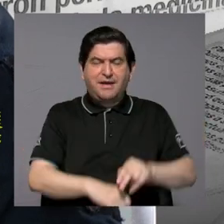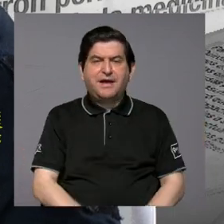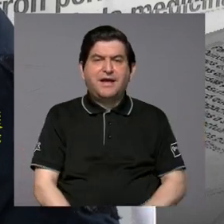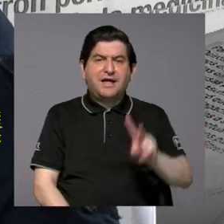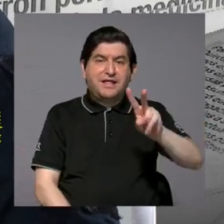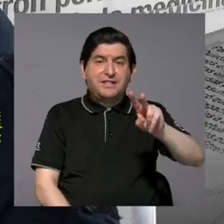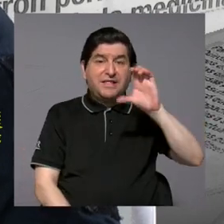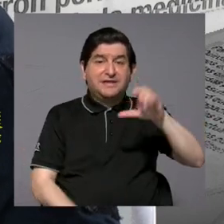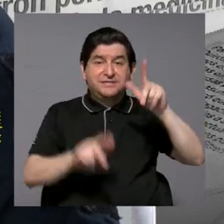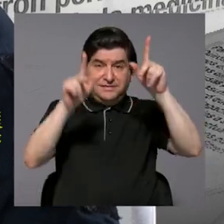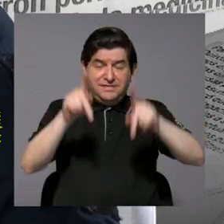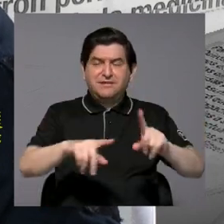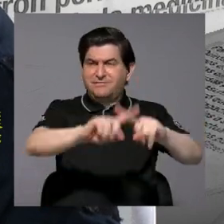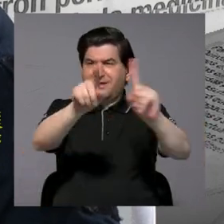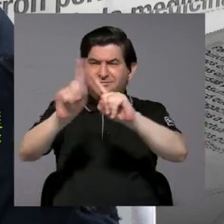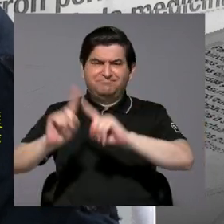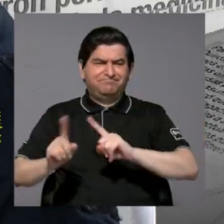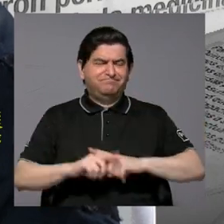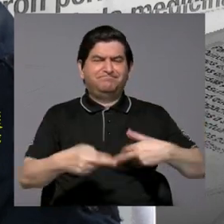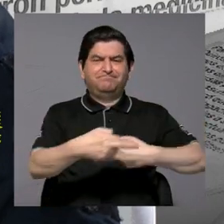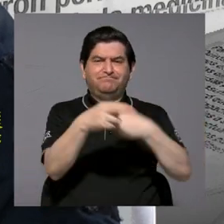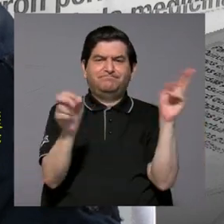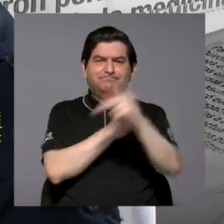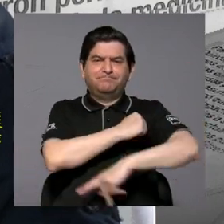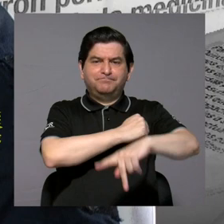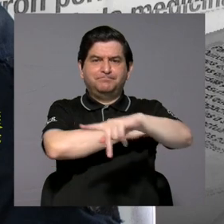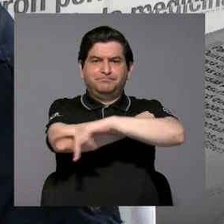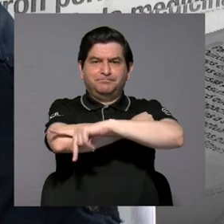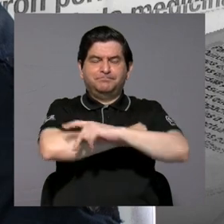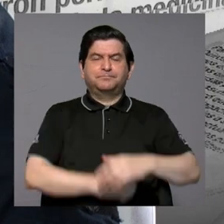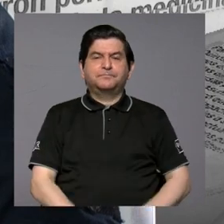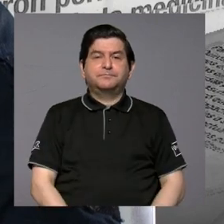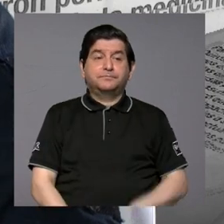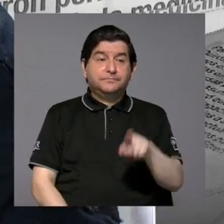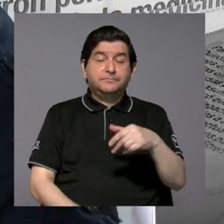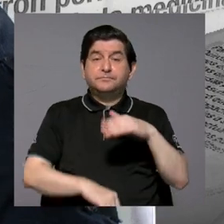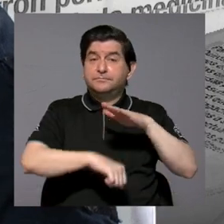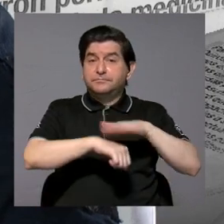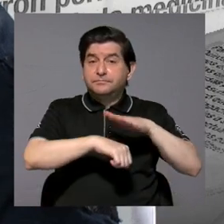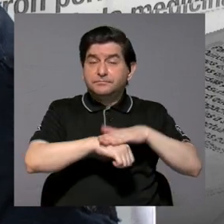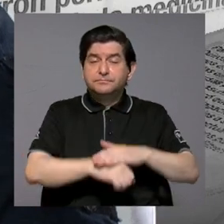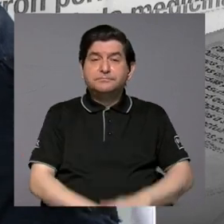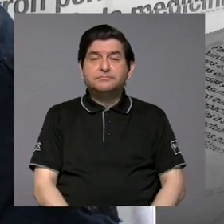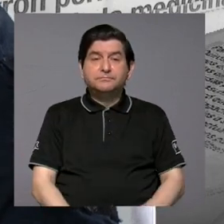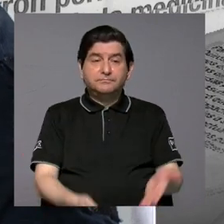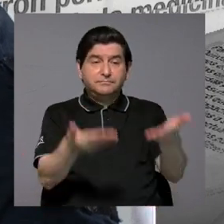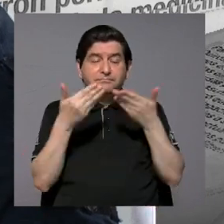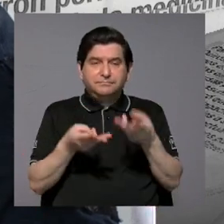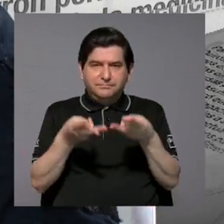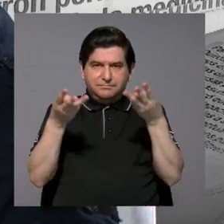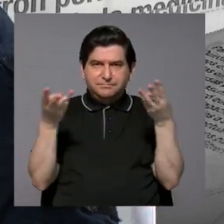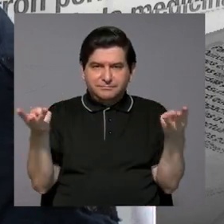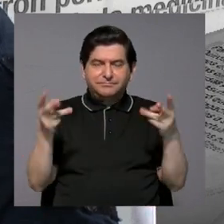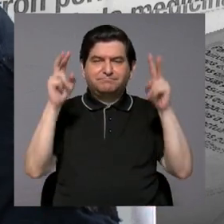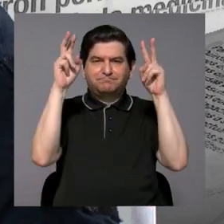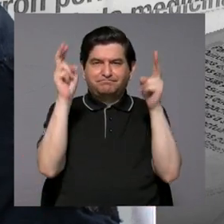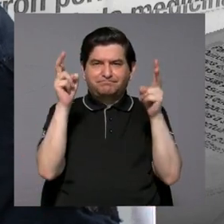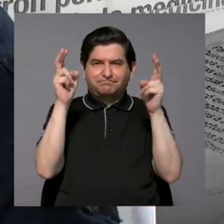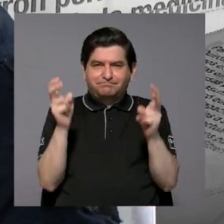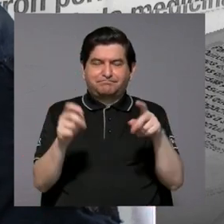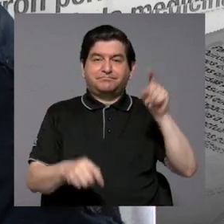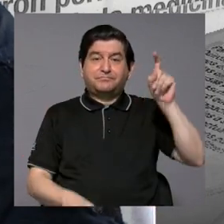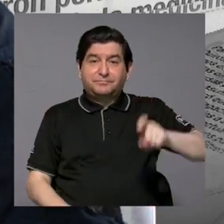300 personas de las diferentes regiones del país Eso sirve para qué Para que nos den los insumos de cuáles son los temas